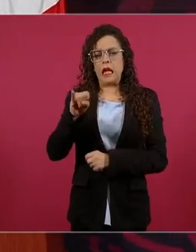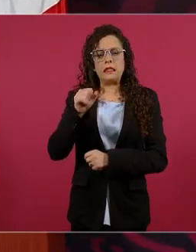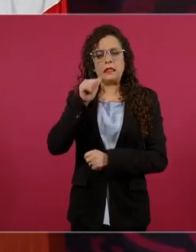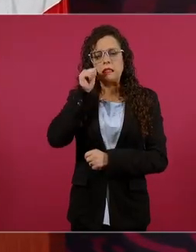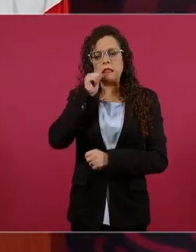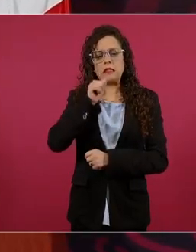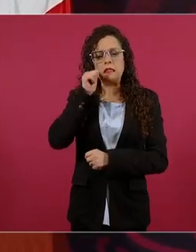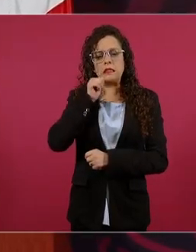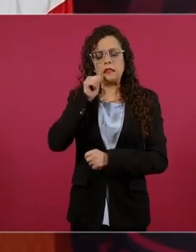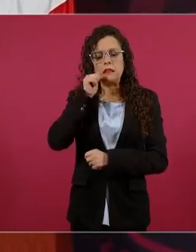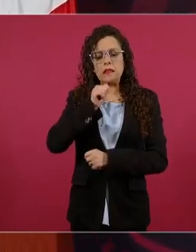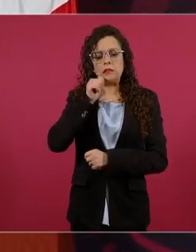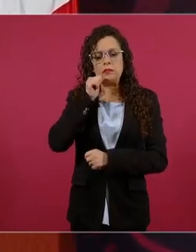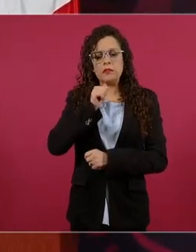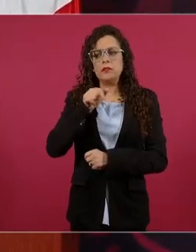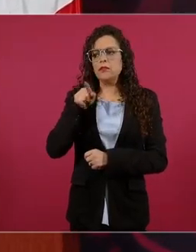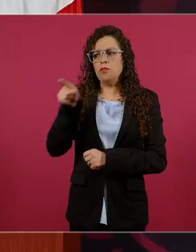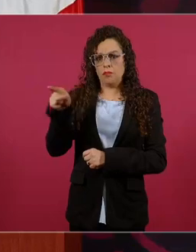tarde